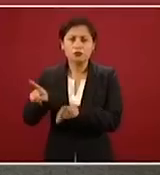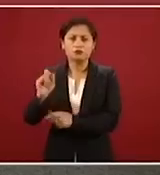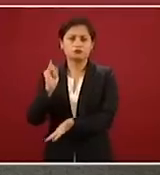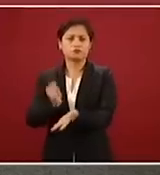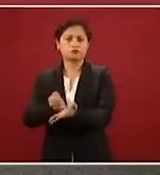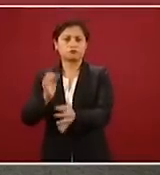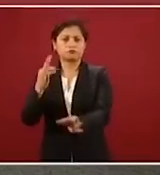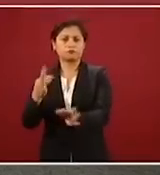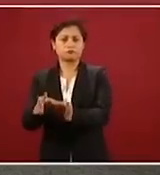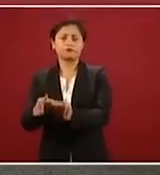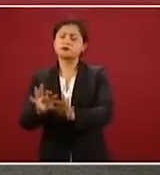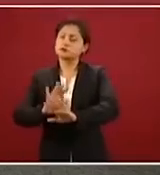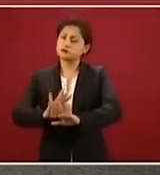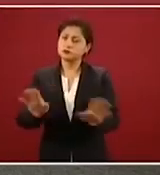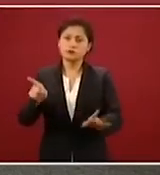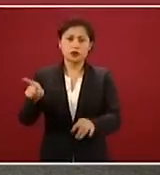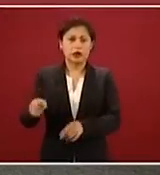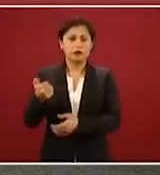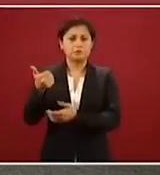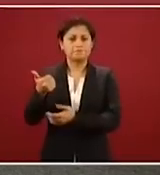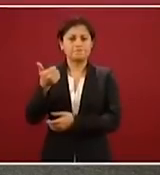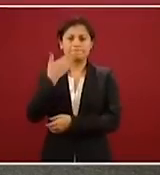¿Qué es